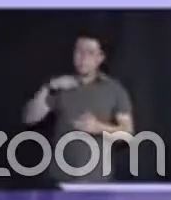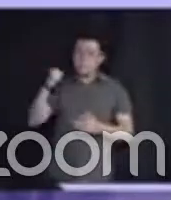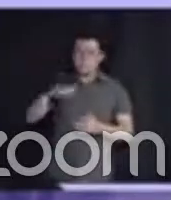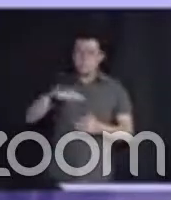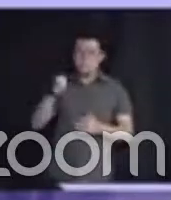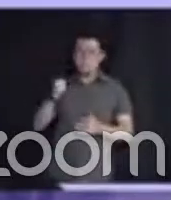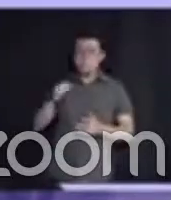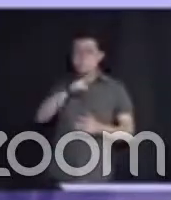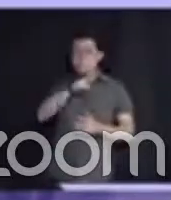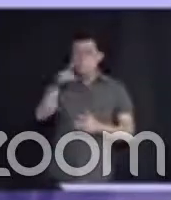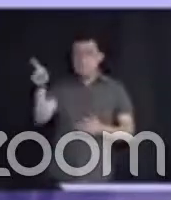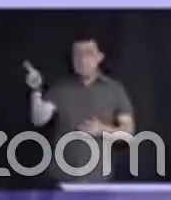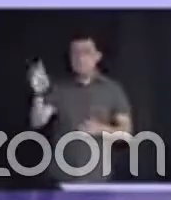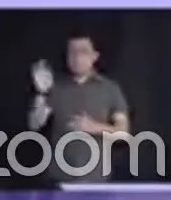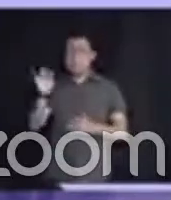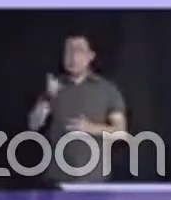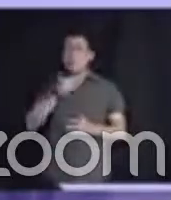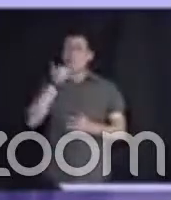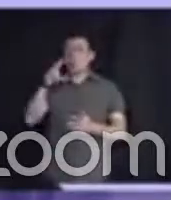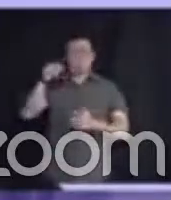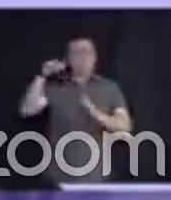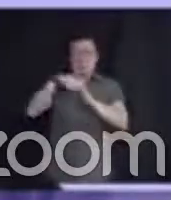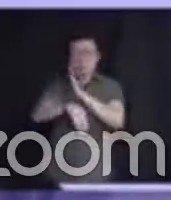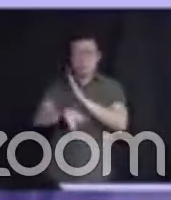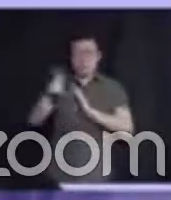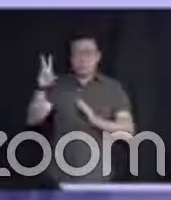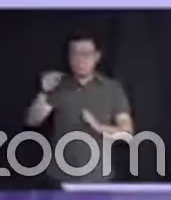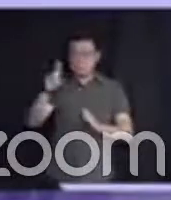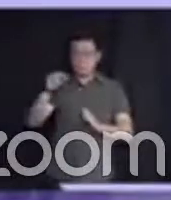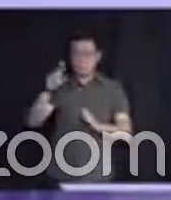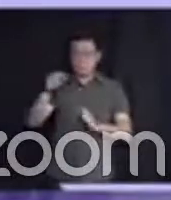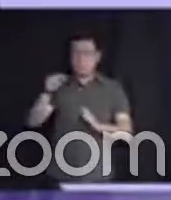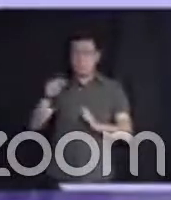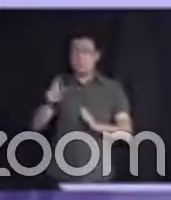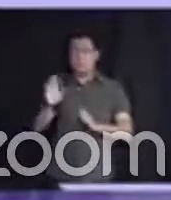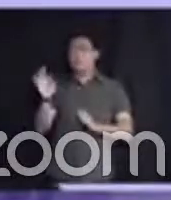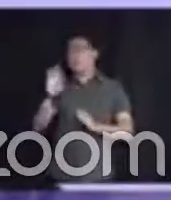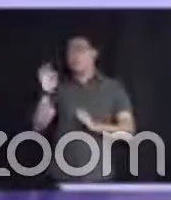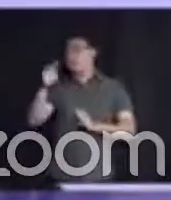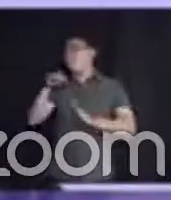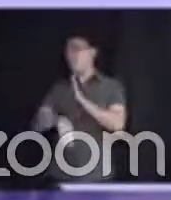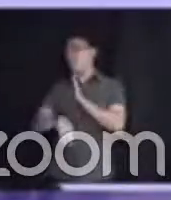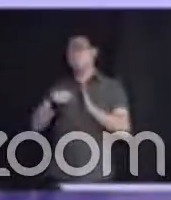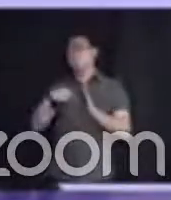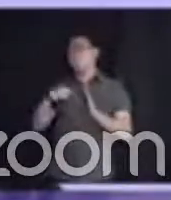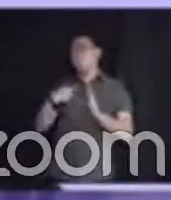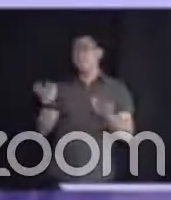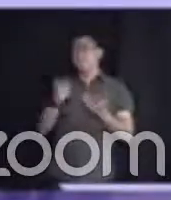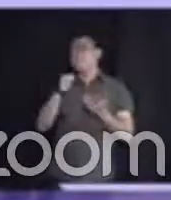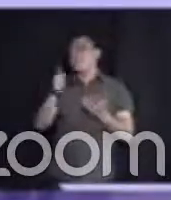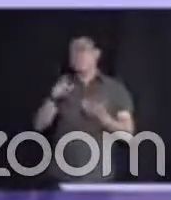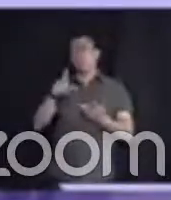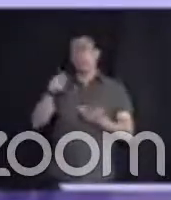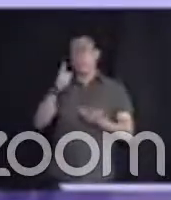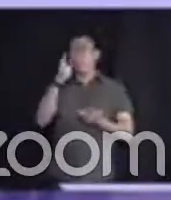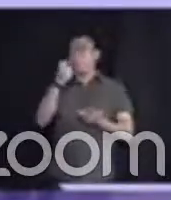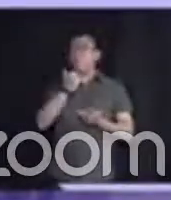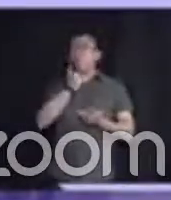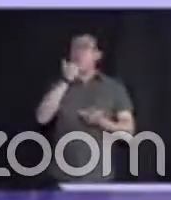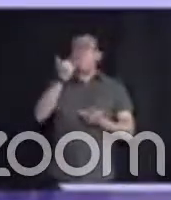el error, no el fracaso, porque el fracaso es, ya fracasé, soy un fracasado, yo no puedo hacer nada. Cometí un